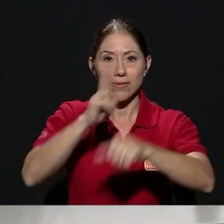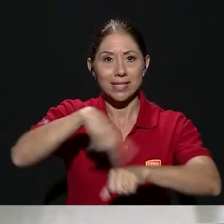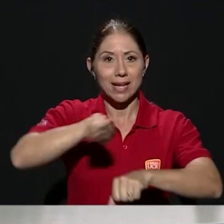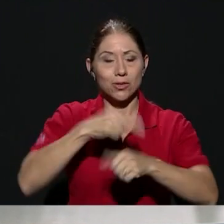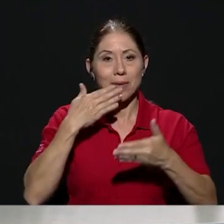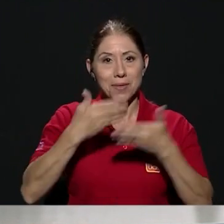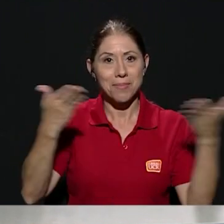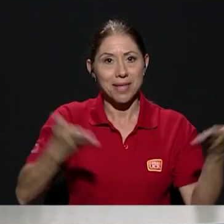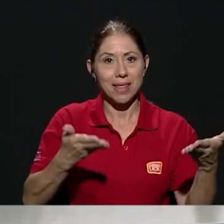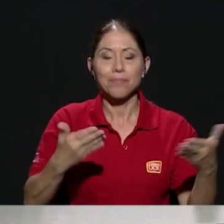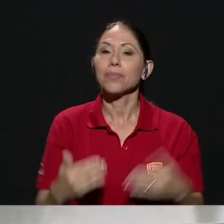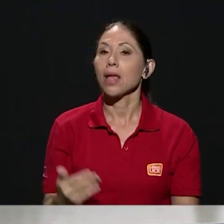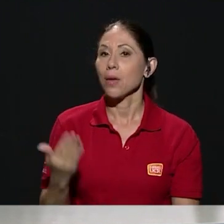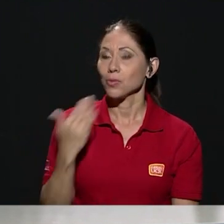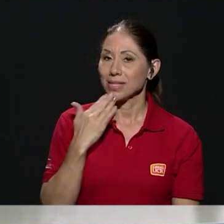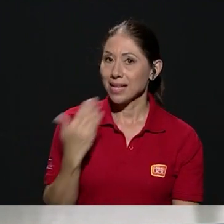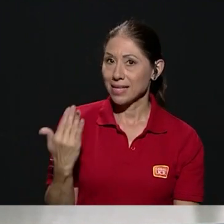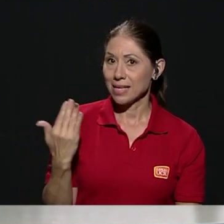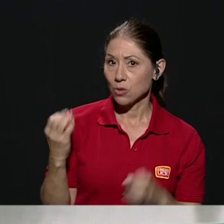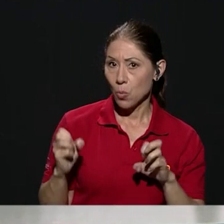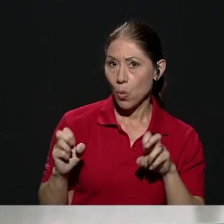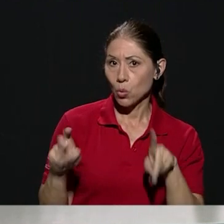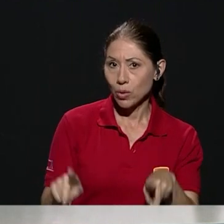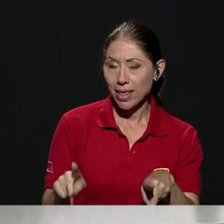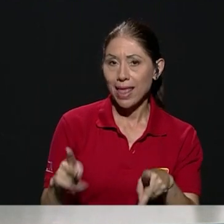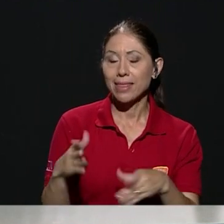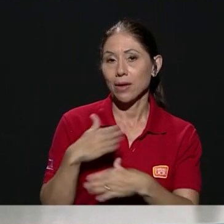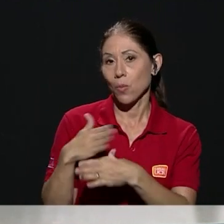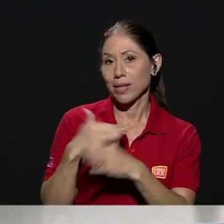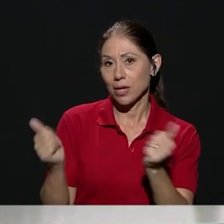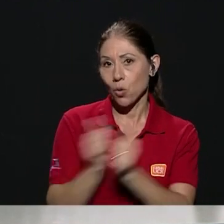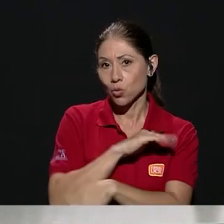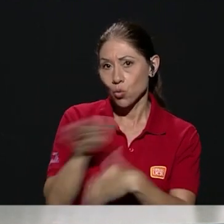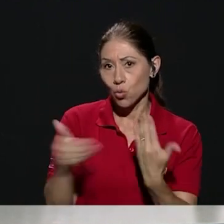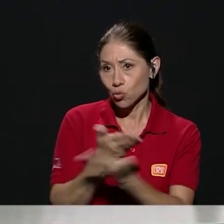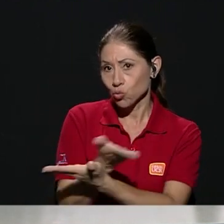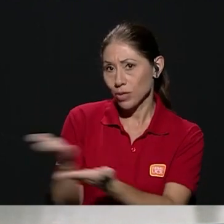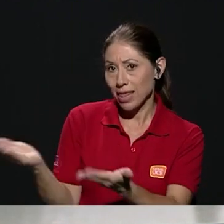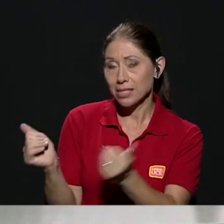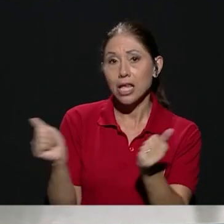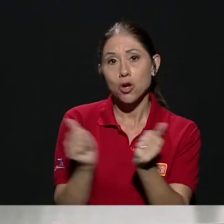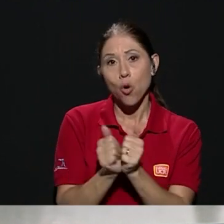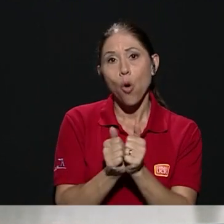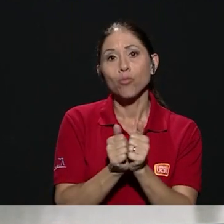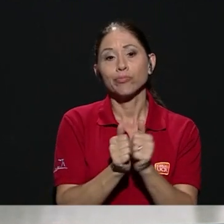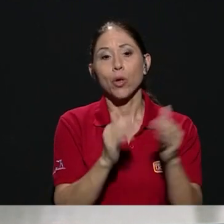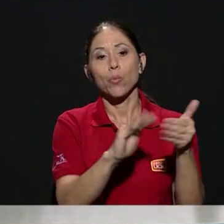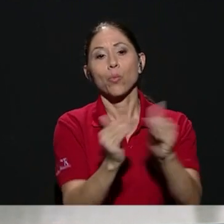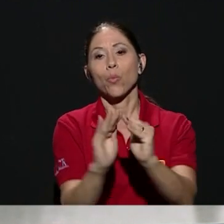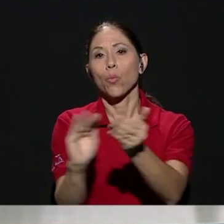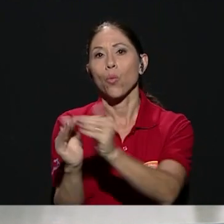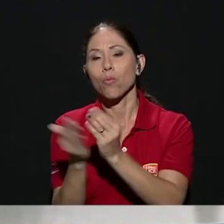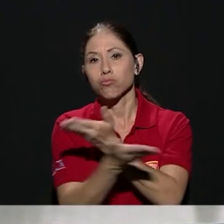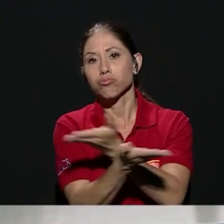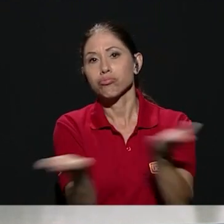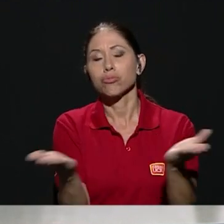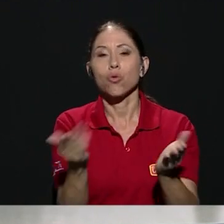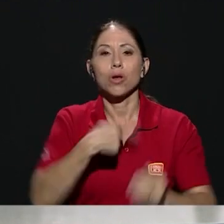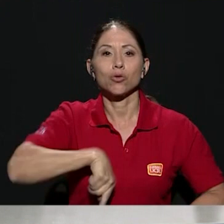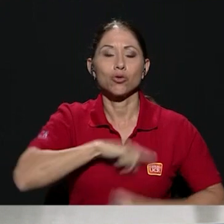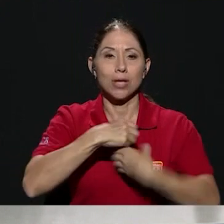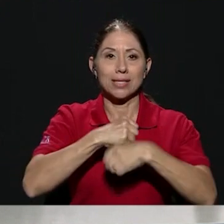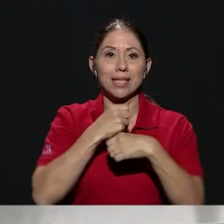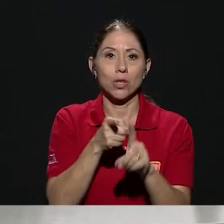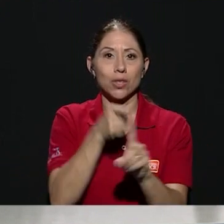Muchas gracias por la oportunidad de venir a compartir con todos ustedes y con los territorios lo que estamos realizando desde